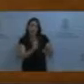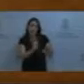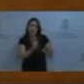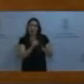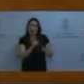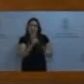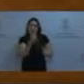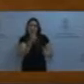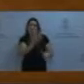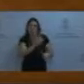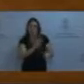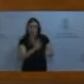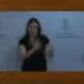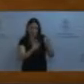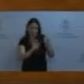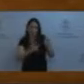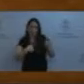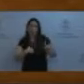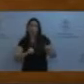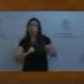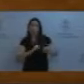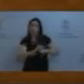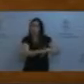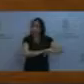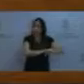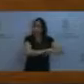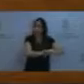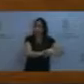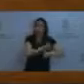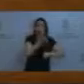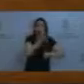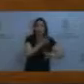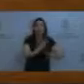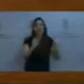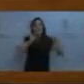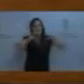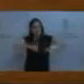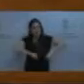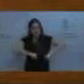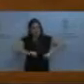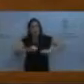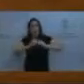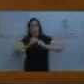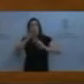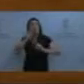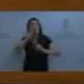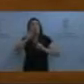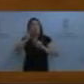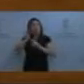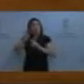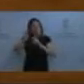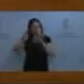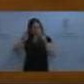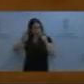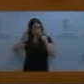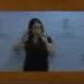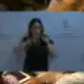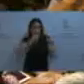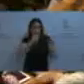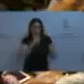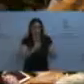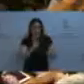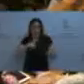vez, de haber pactado el Gobierno del Partido Socialista con el Partido Popular.